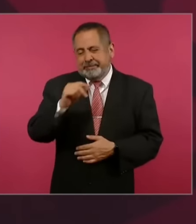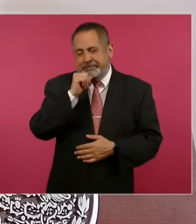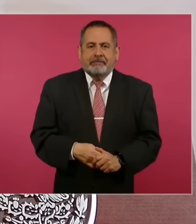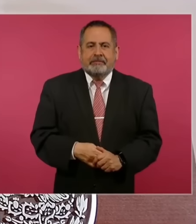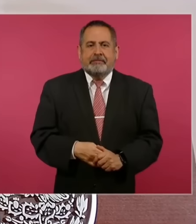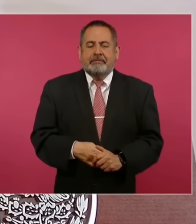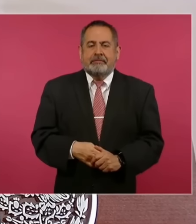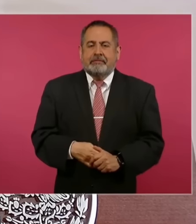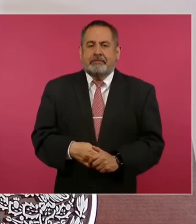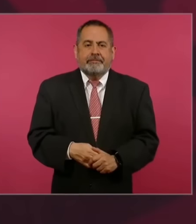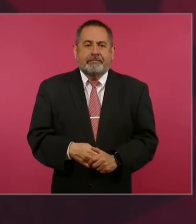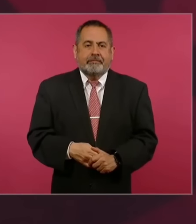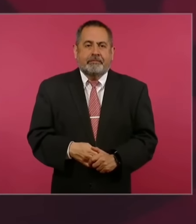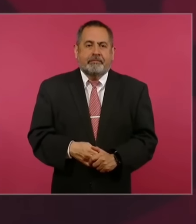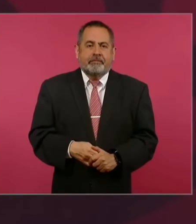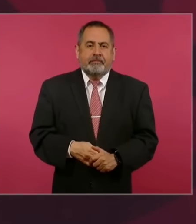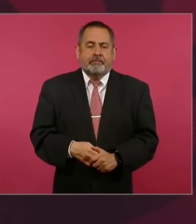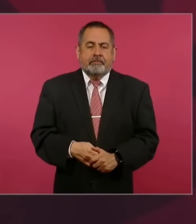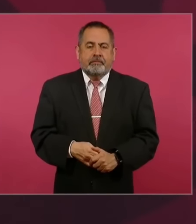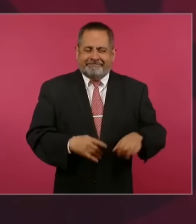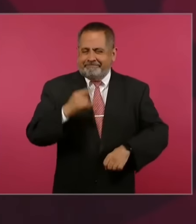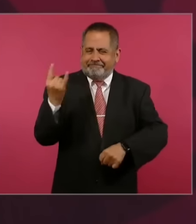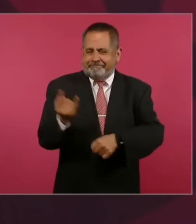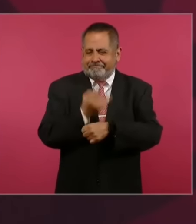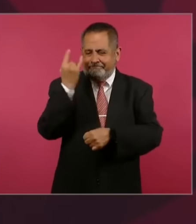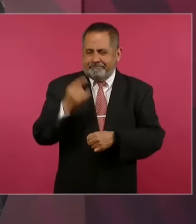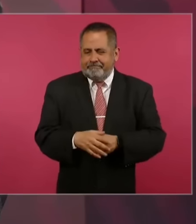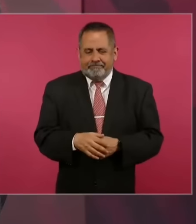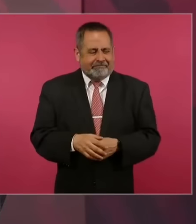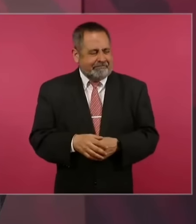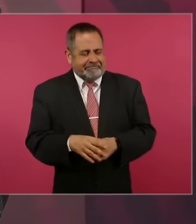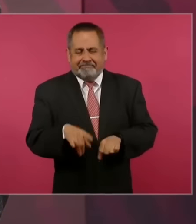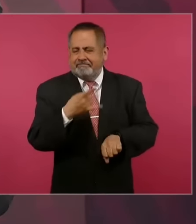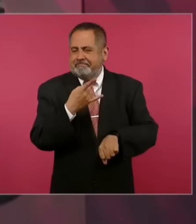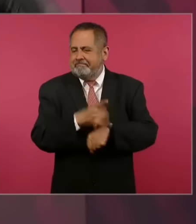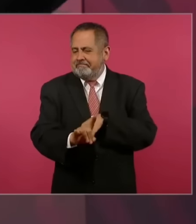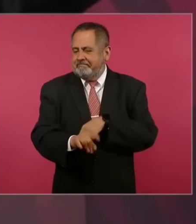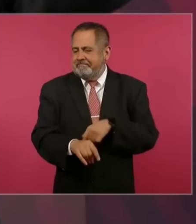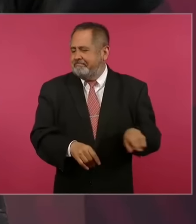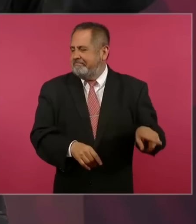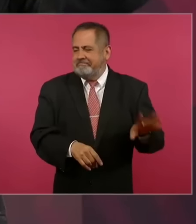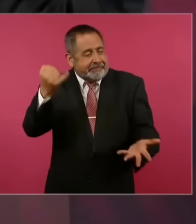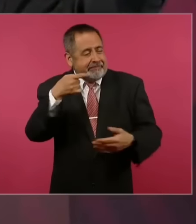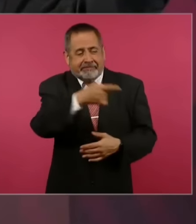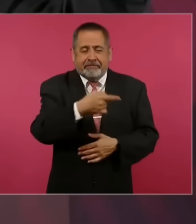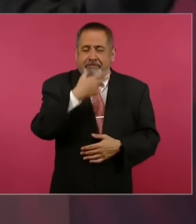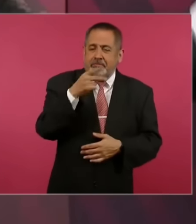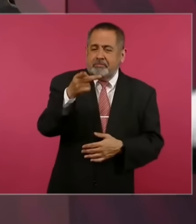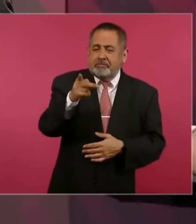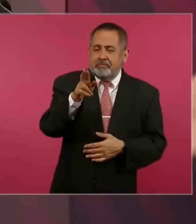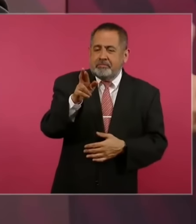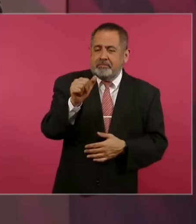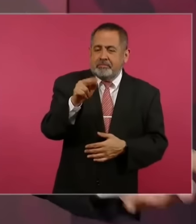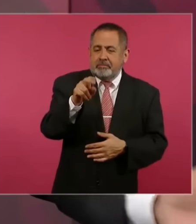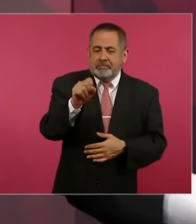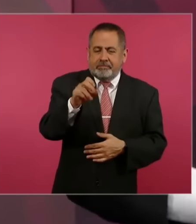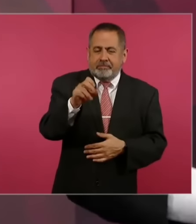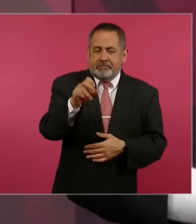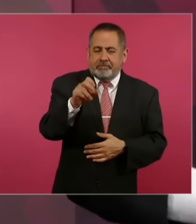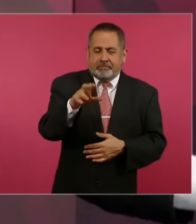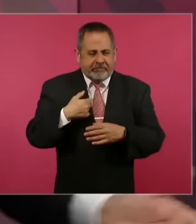fue una patraña. Son un fiasco. Imagínense que Krause diciendo, ahora que